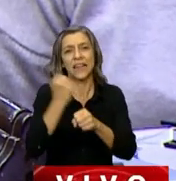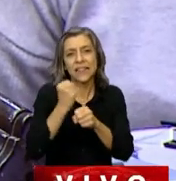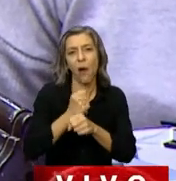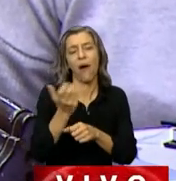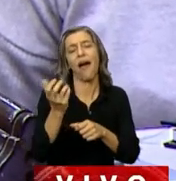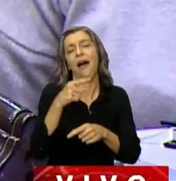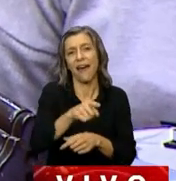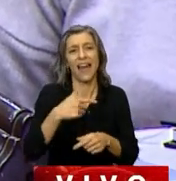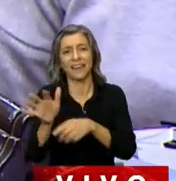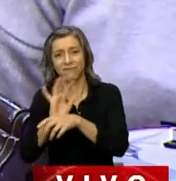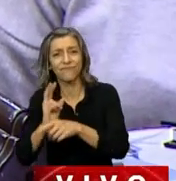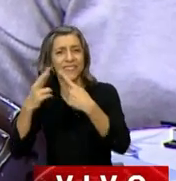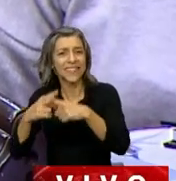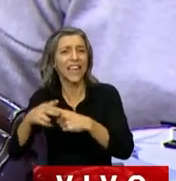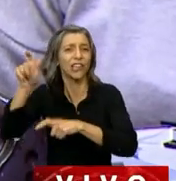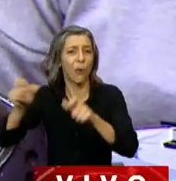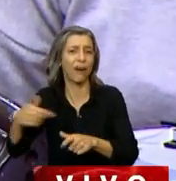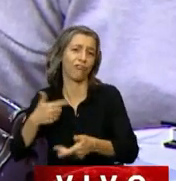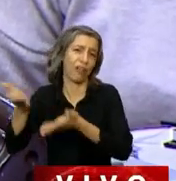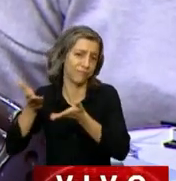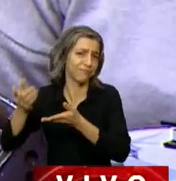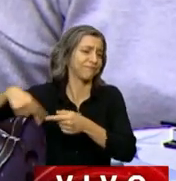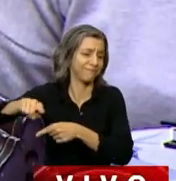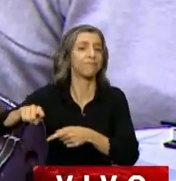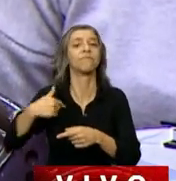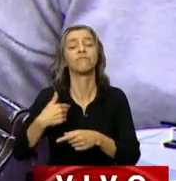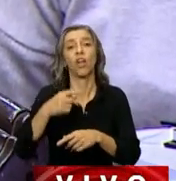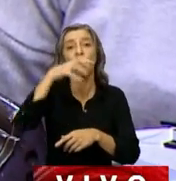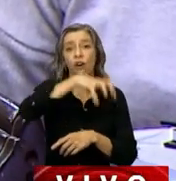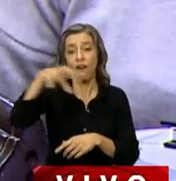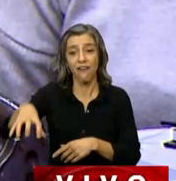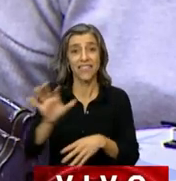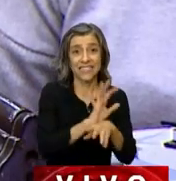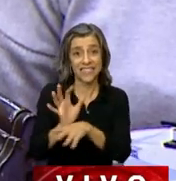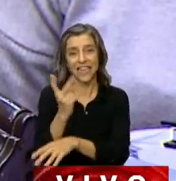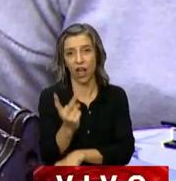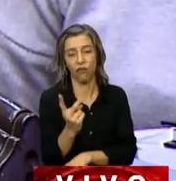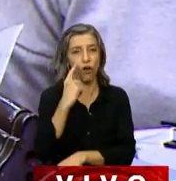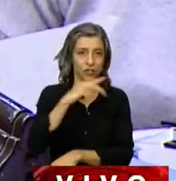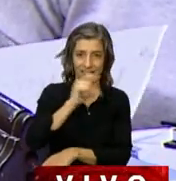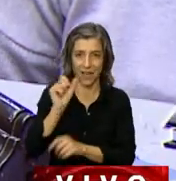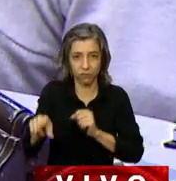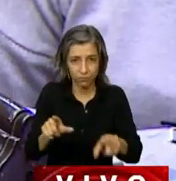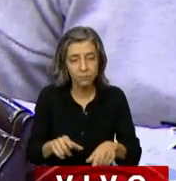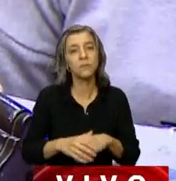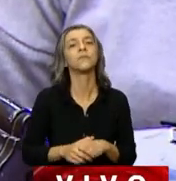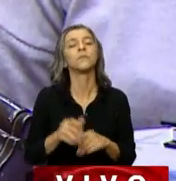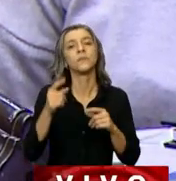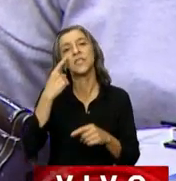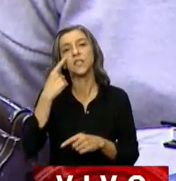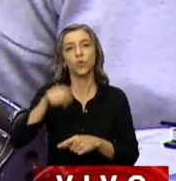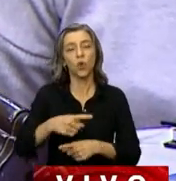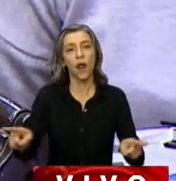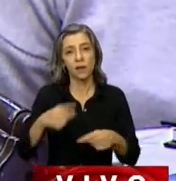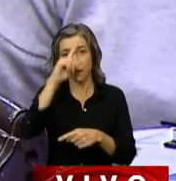actores, técnicos en relación de dependencia, proveedores. 2 salas de cine del espacio INCA. En el Instituto Nacional de la Música,